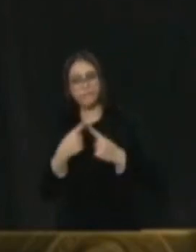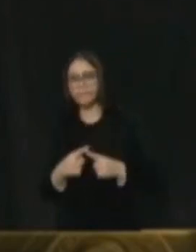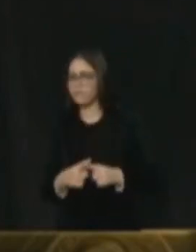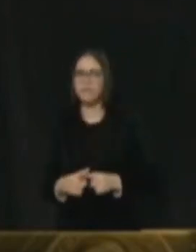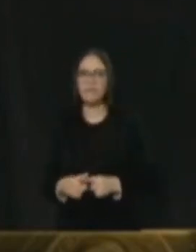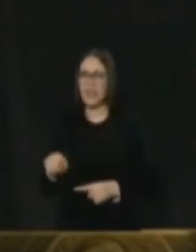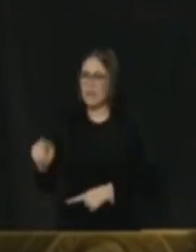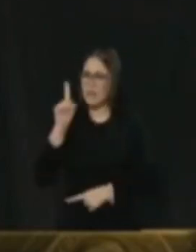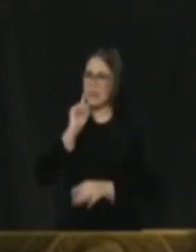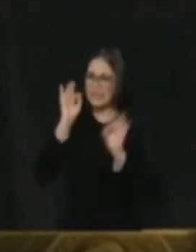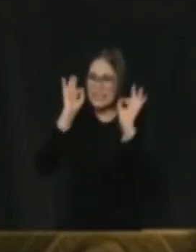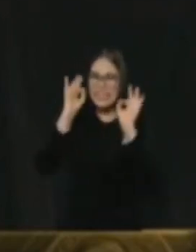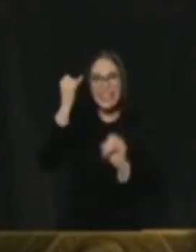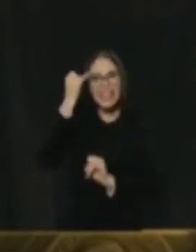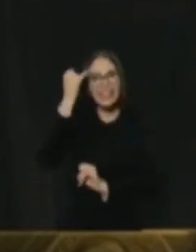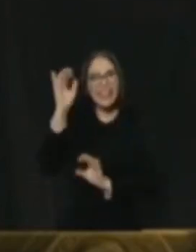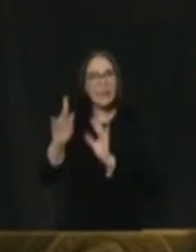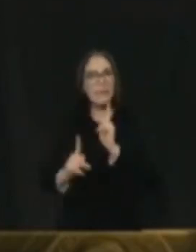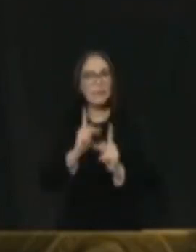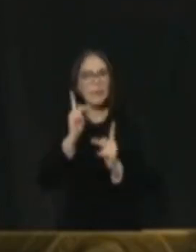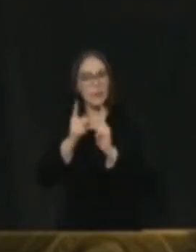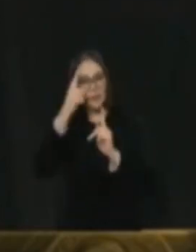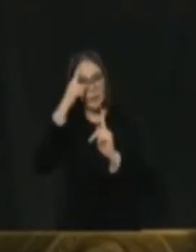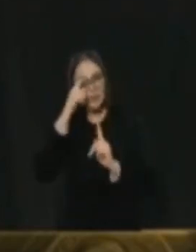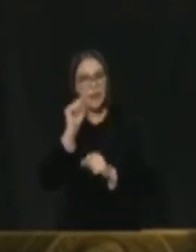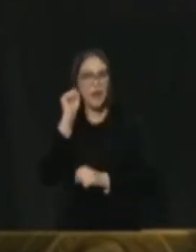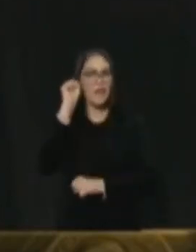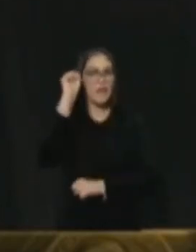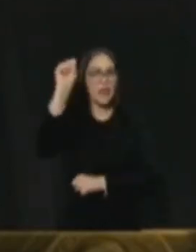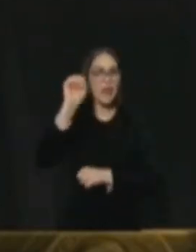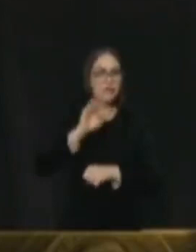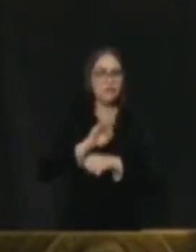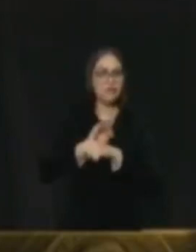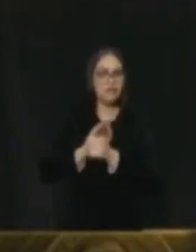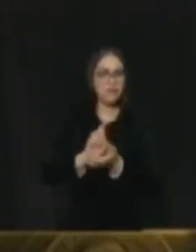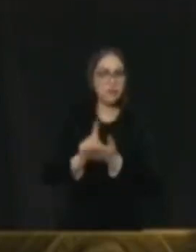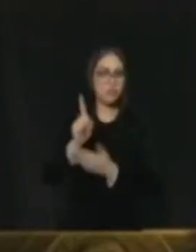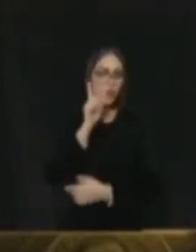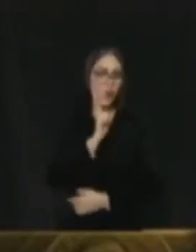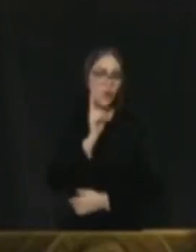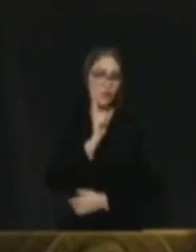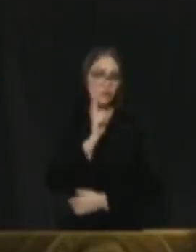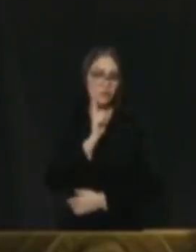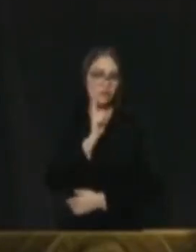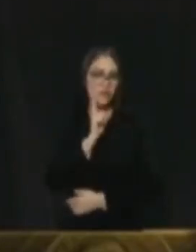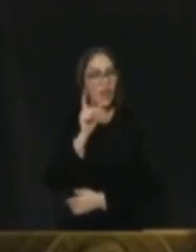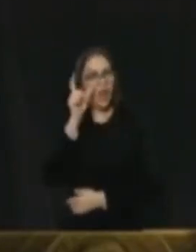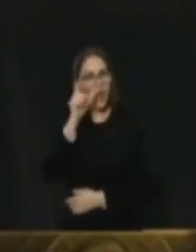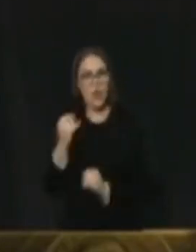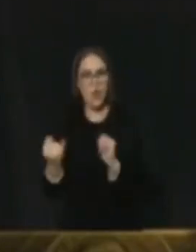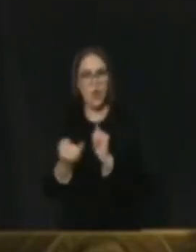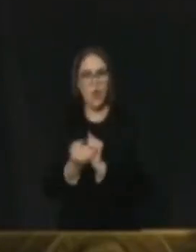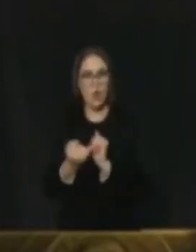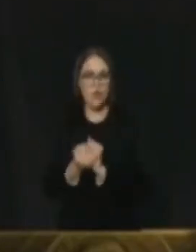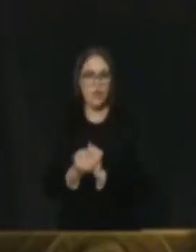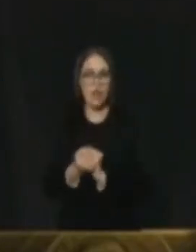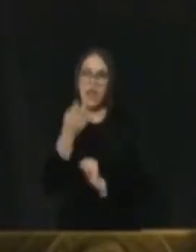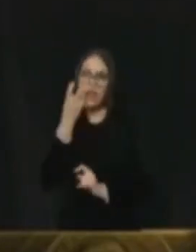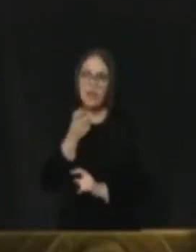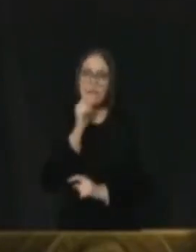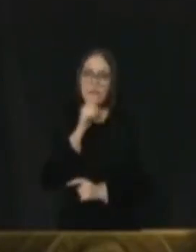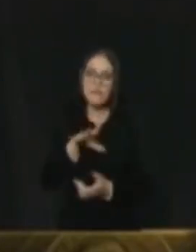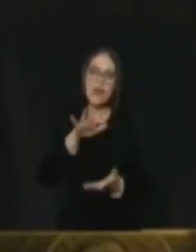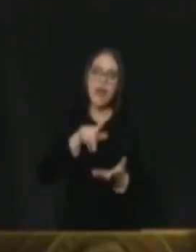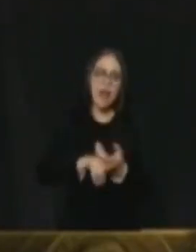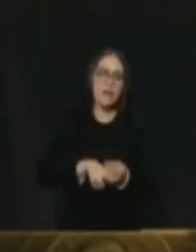feminista, el del trabajo y el de ser autónoma. pero también encontramos en la obra de